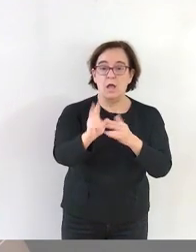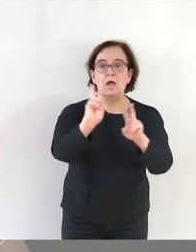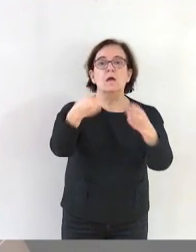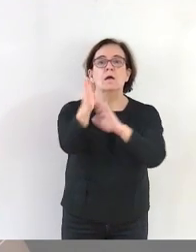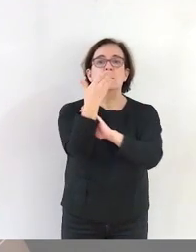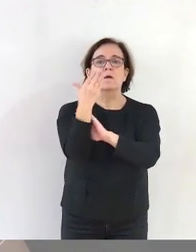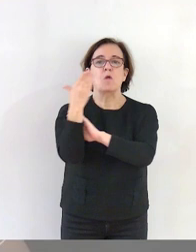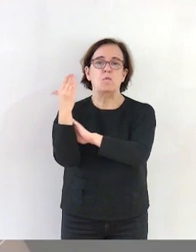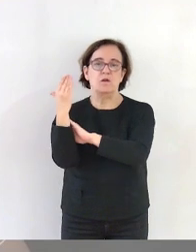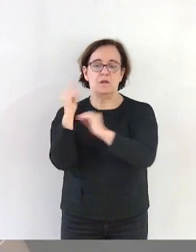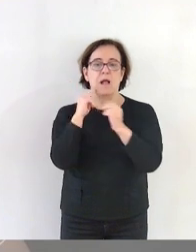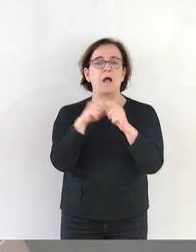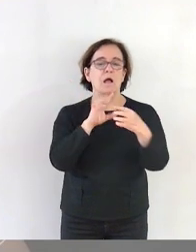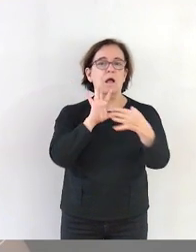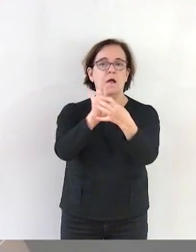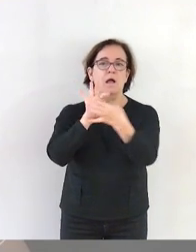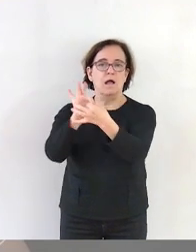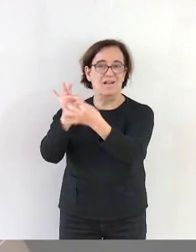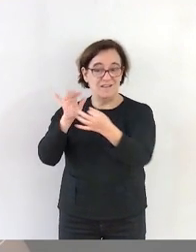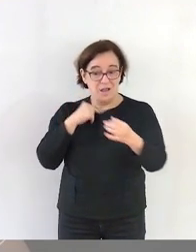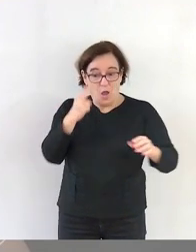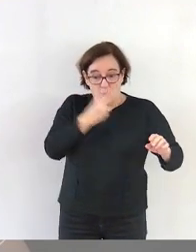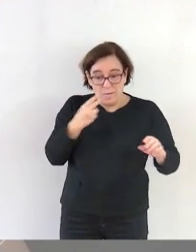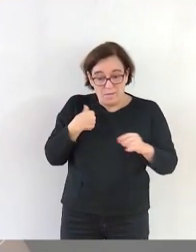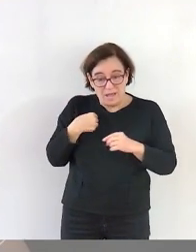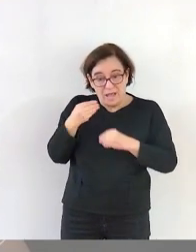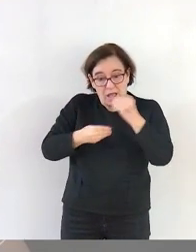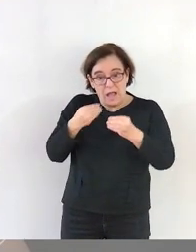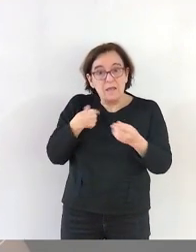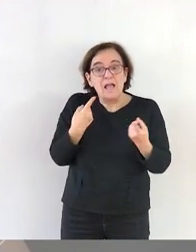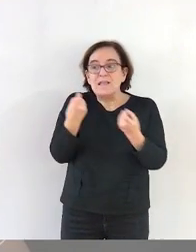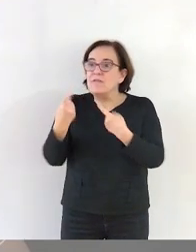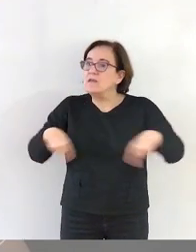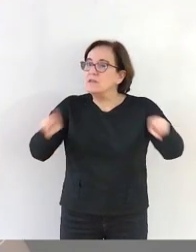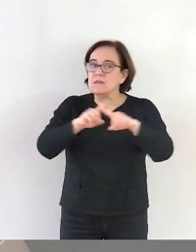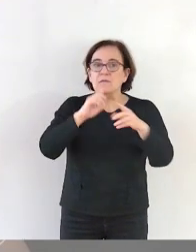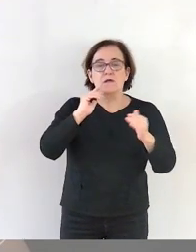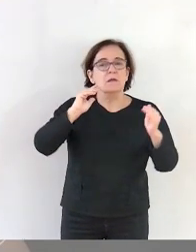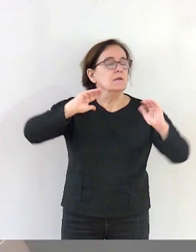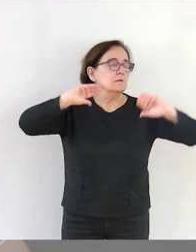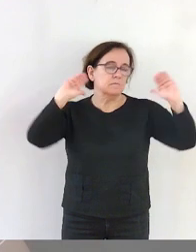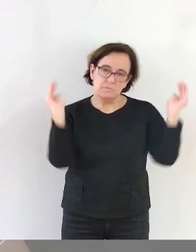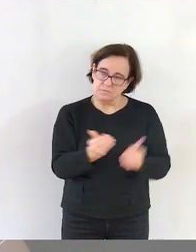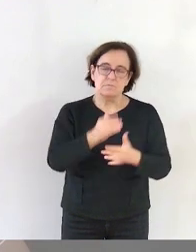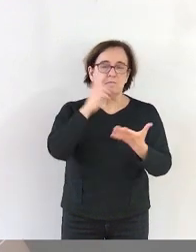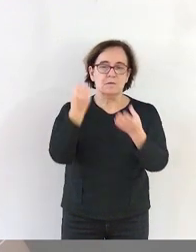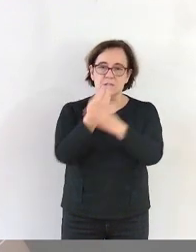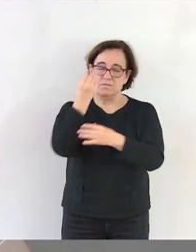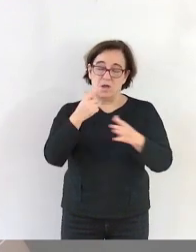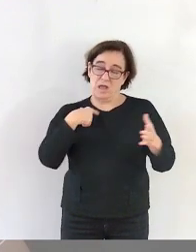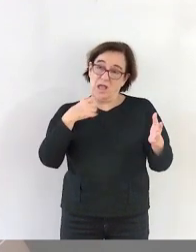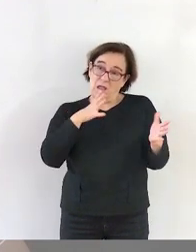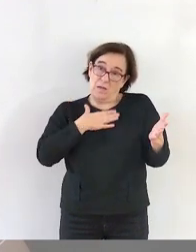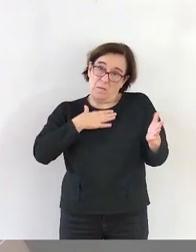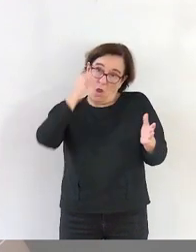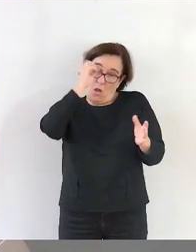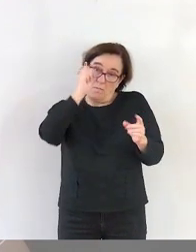propuestas para alinear digamos lo que se ha comprometido con las necesidades que tenemos de reducir las emisiones no así es que desde ese punto de